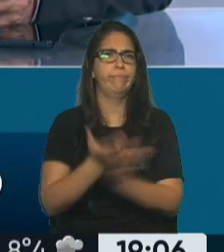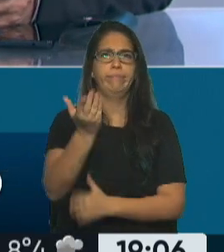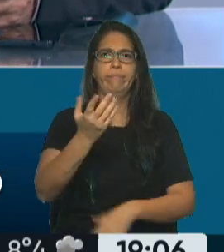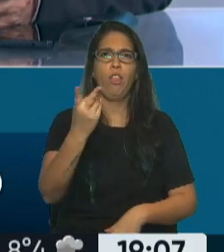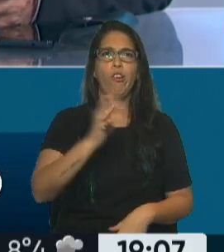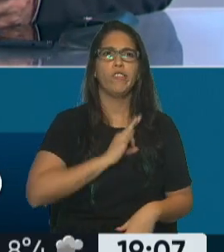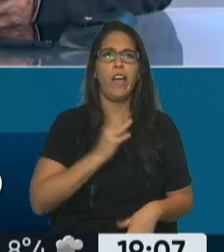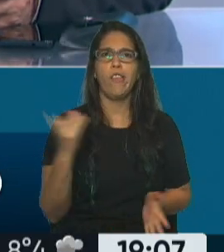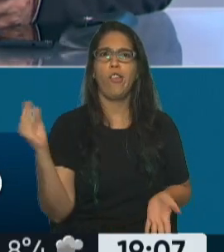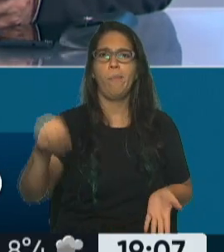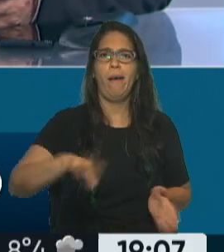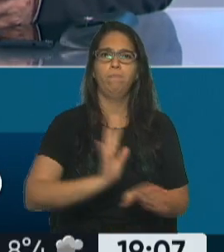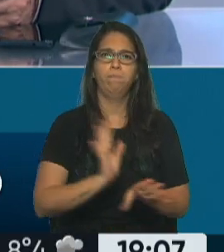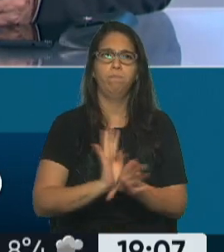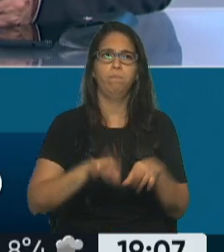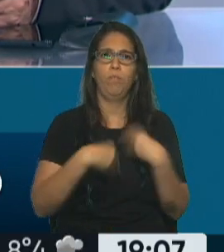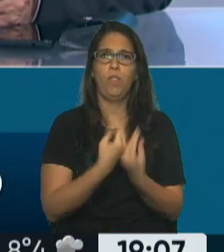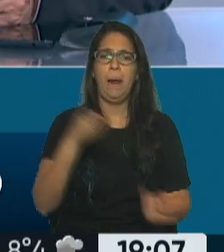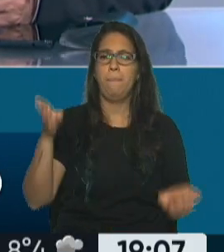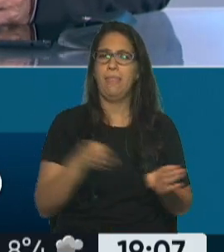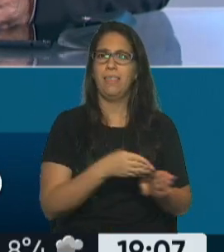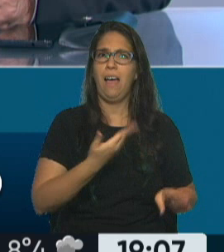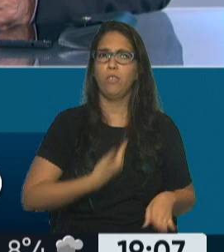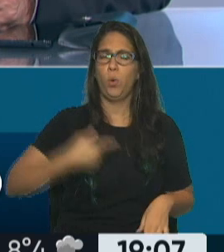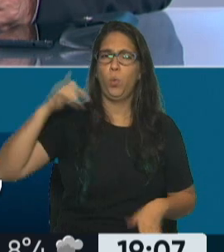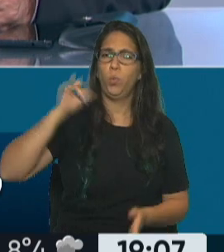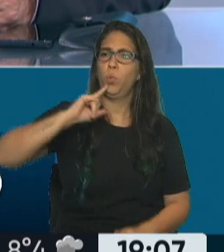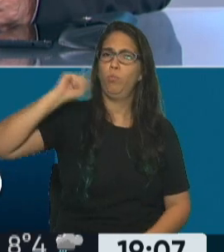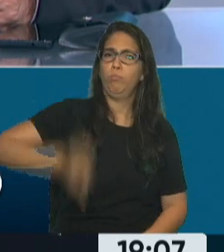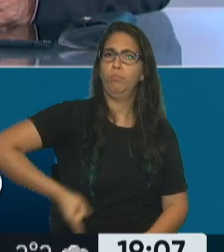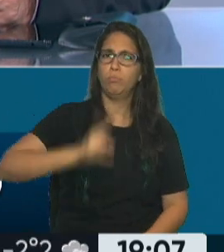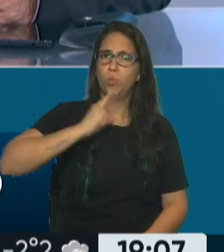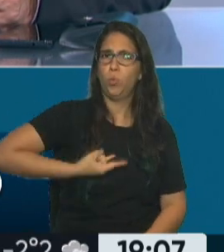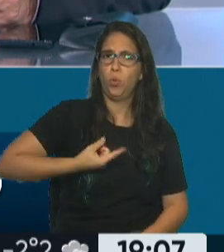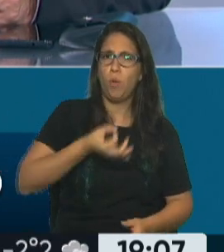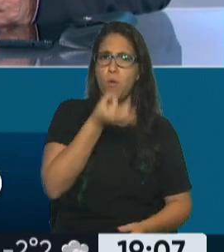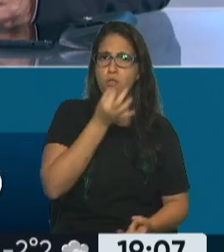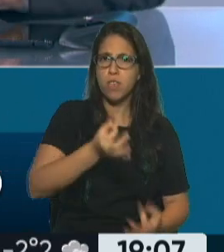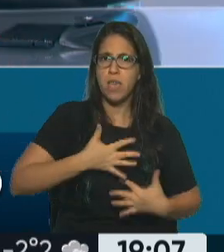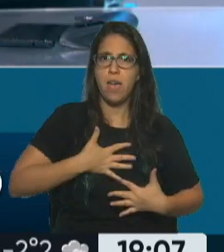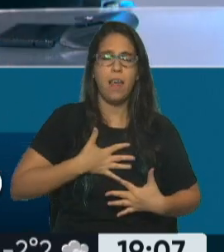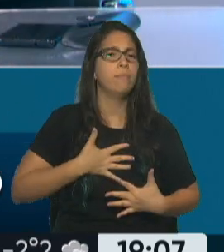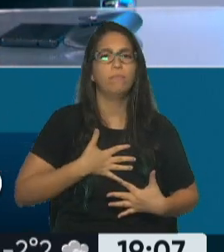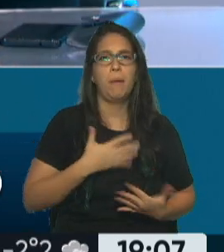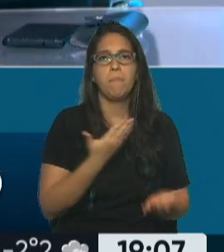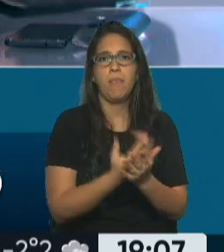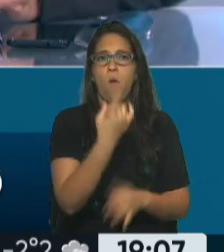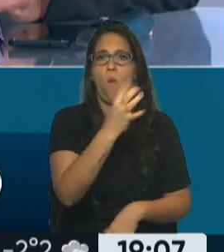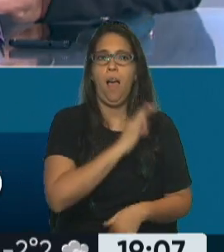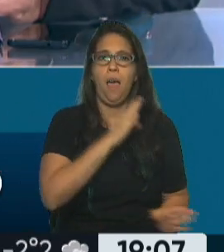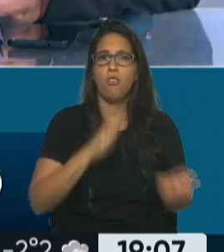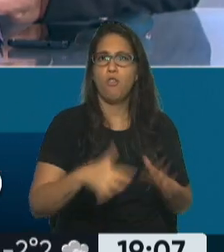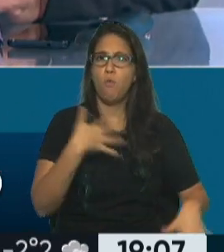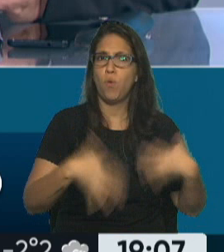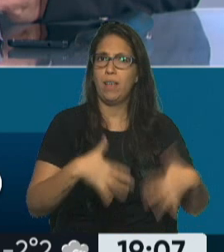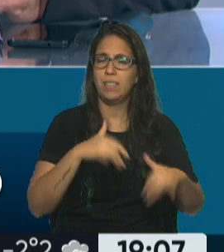años renovable por dos más 4 años el mandato completo se bajó la mitad va a ser de un año renovable por un año más este el